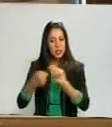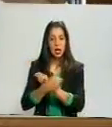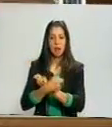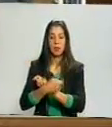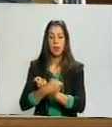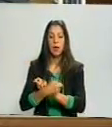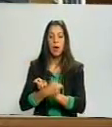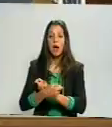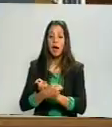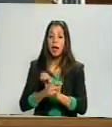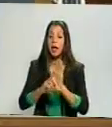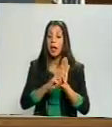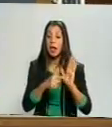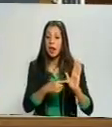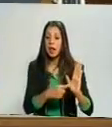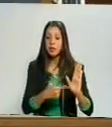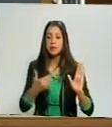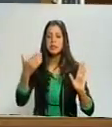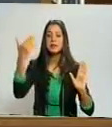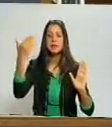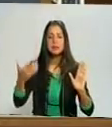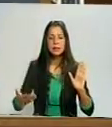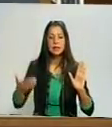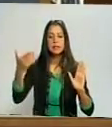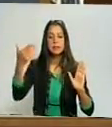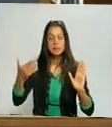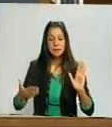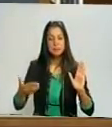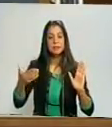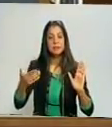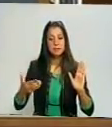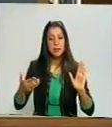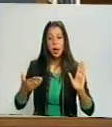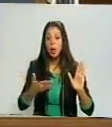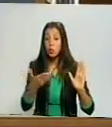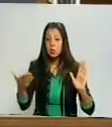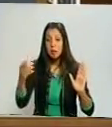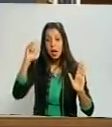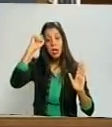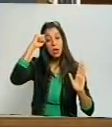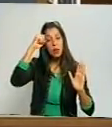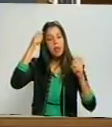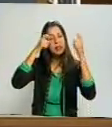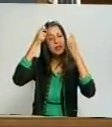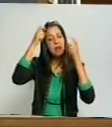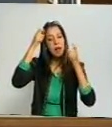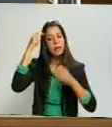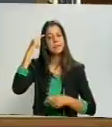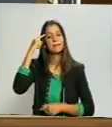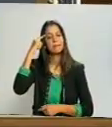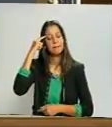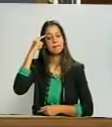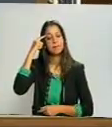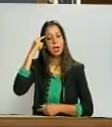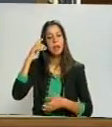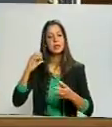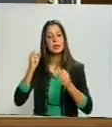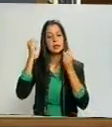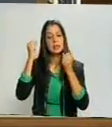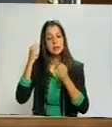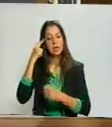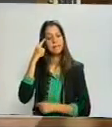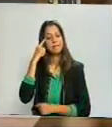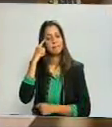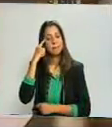Esta ley, muy importante, si todos recordamos que el presidente Chávez rescató